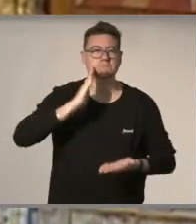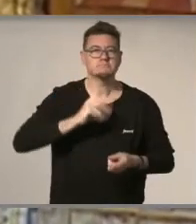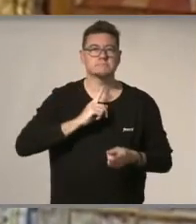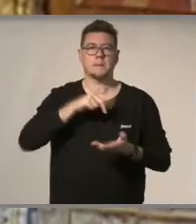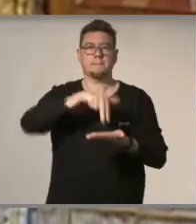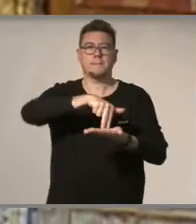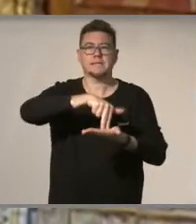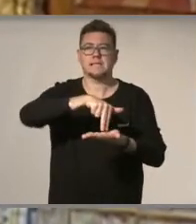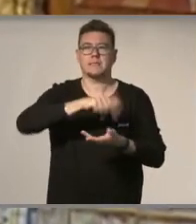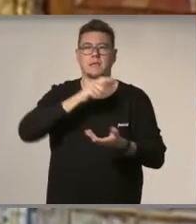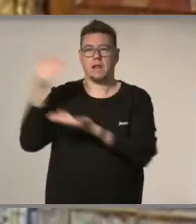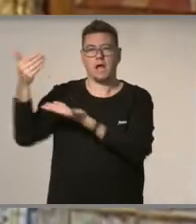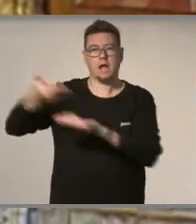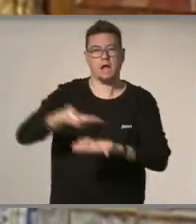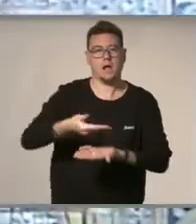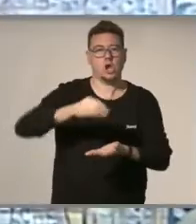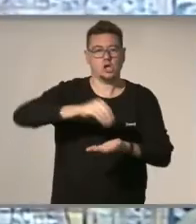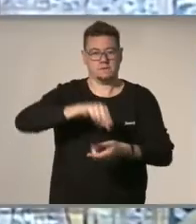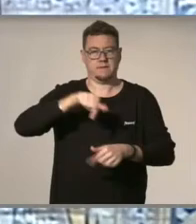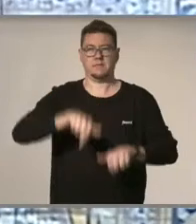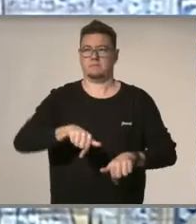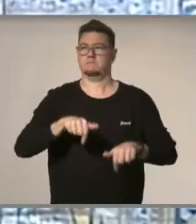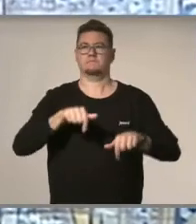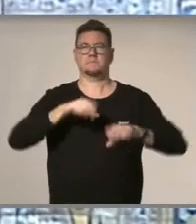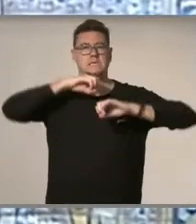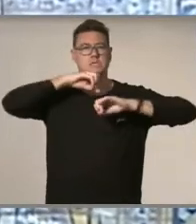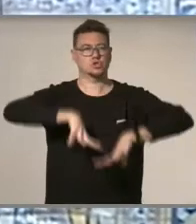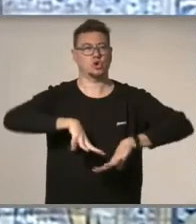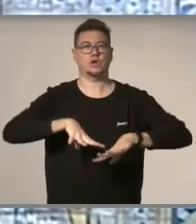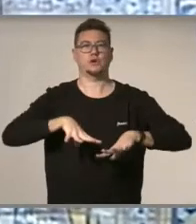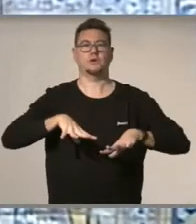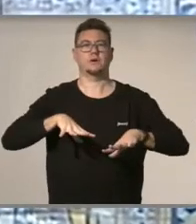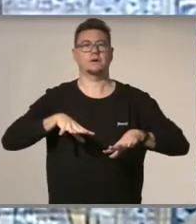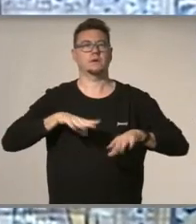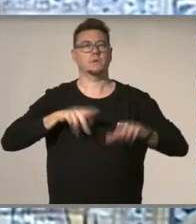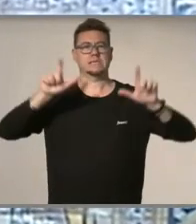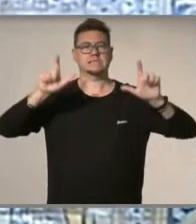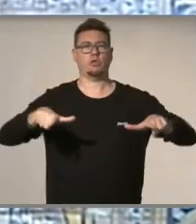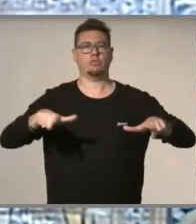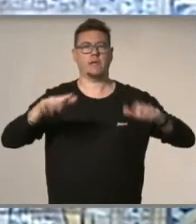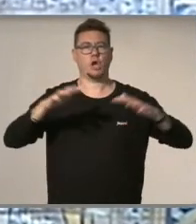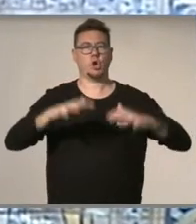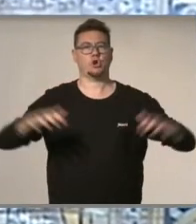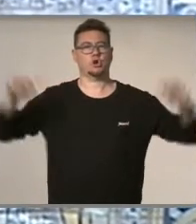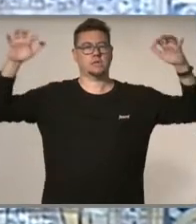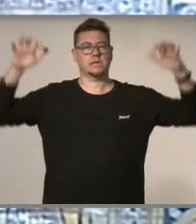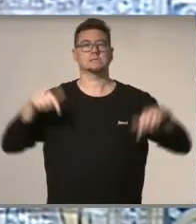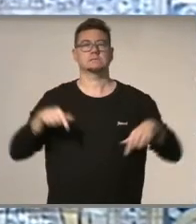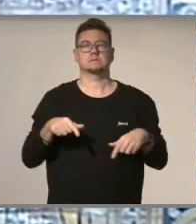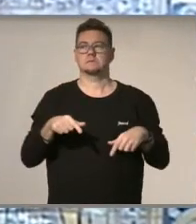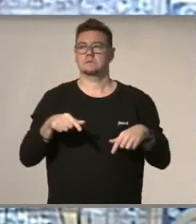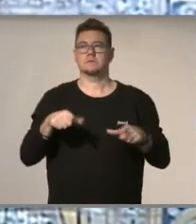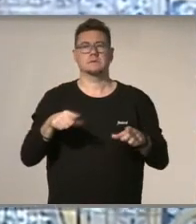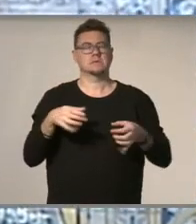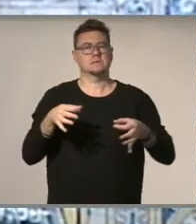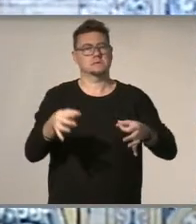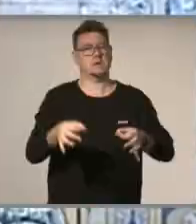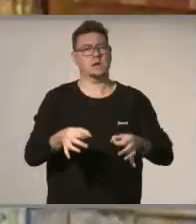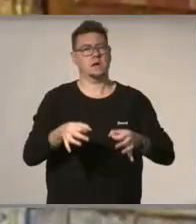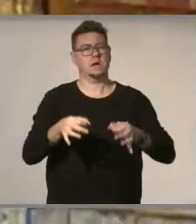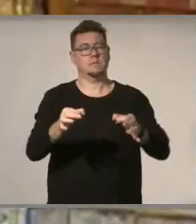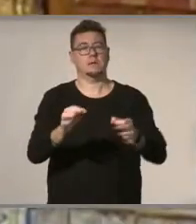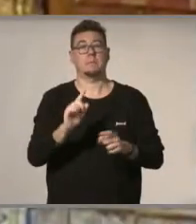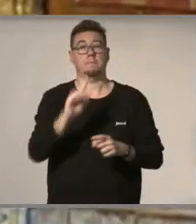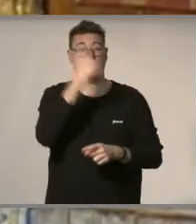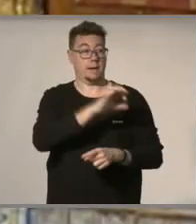presencia, acogiéndonos de nuevo en este histórico y emblemático Salón de Cortes en el que, ininterrumpidamente desde el